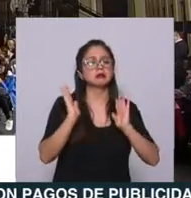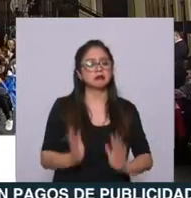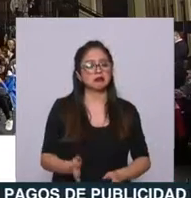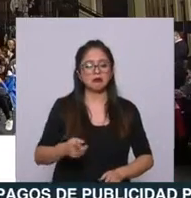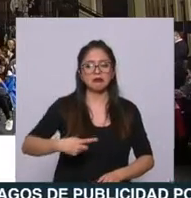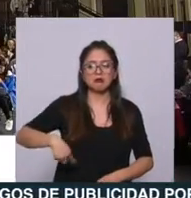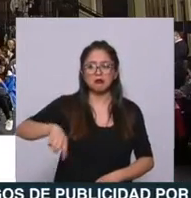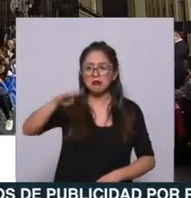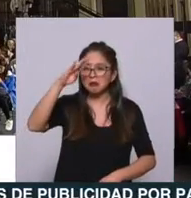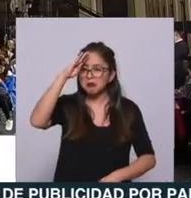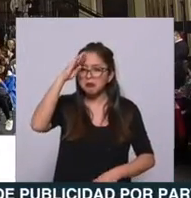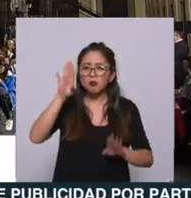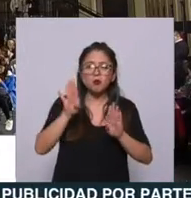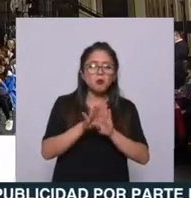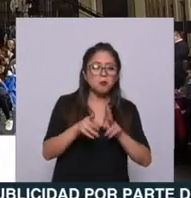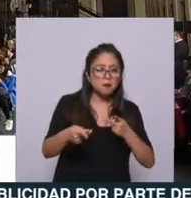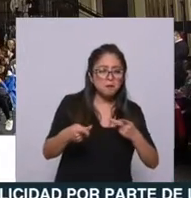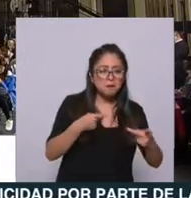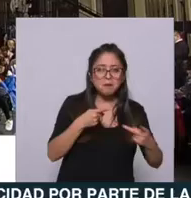empiecen a prepararse,